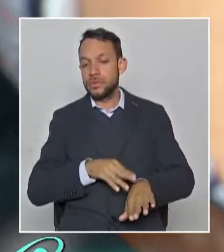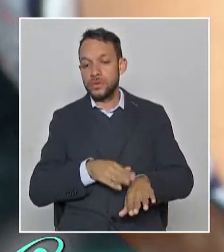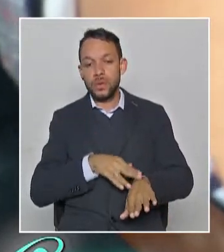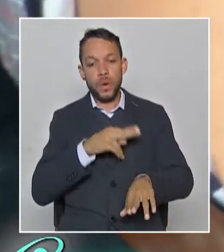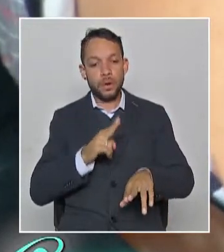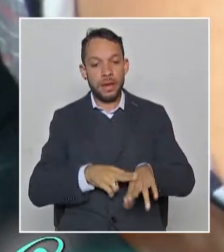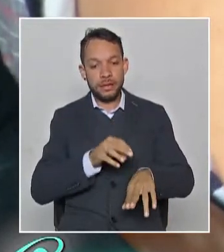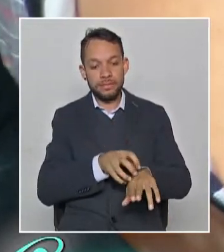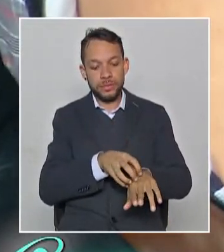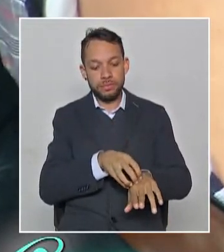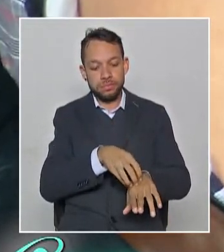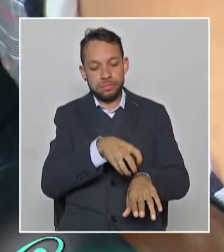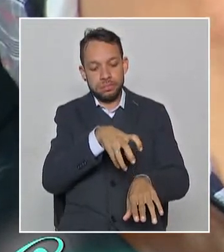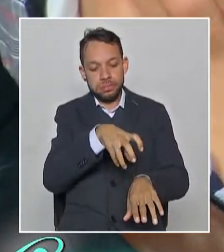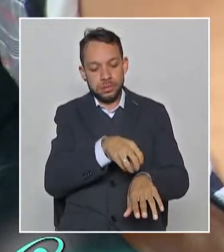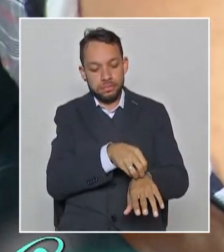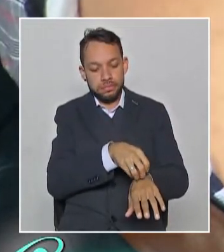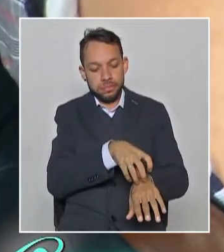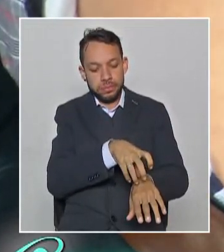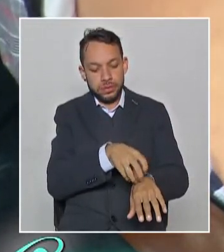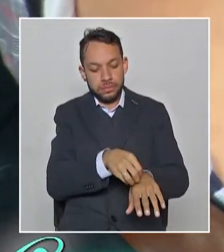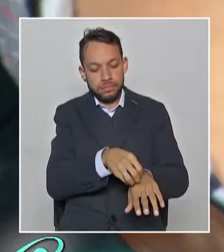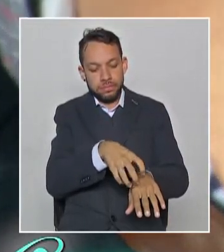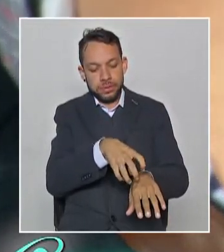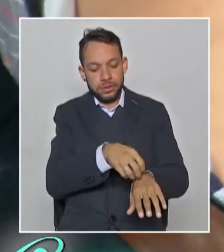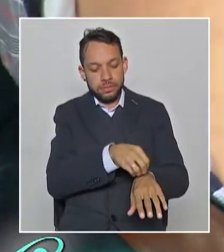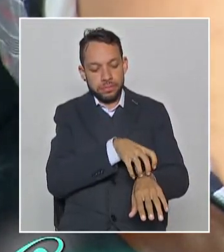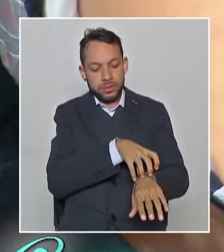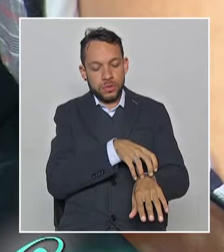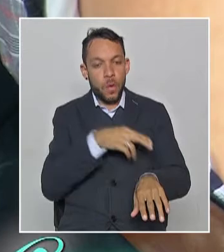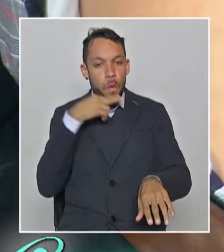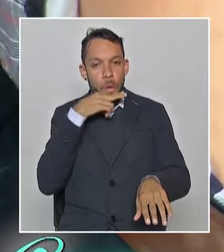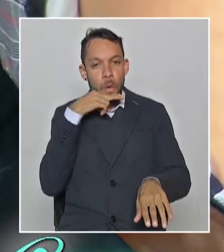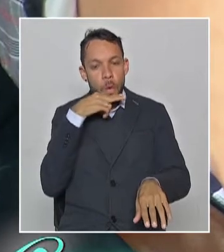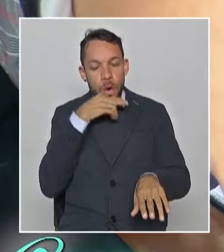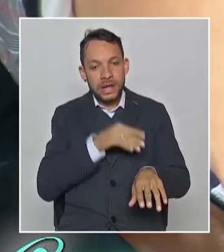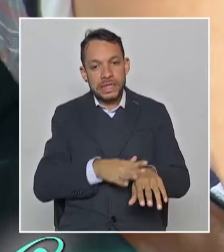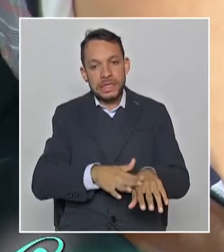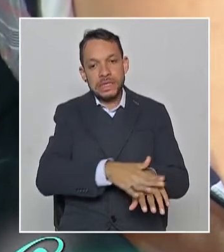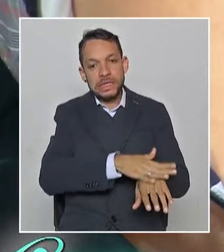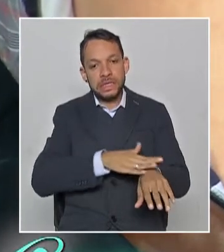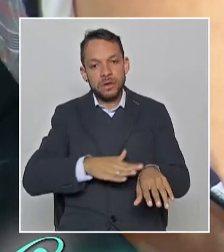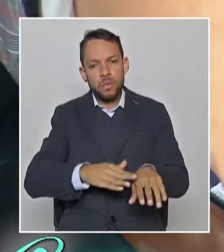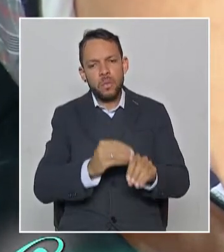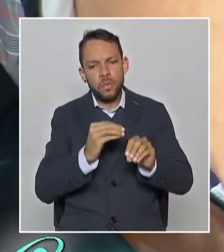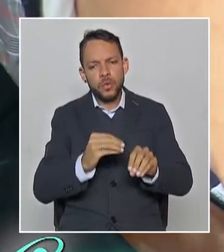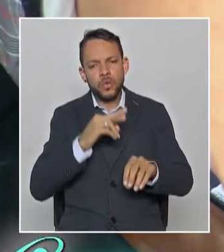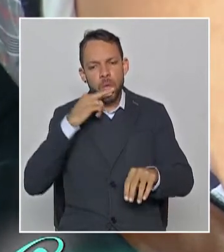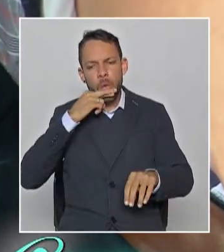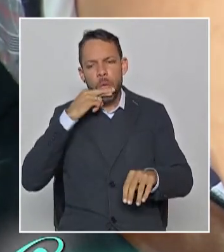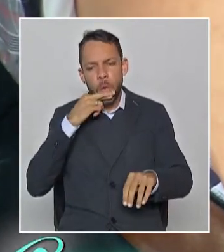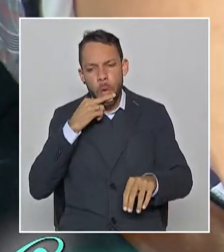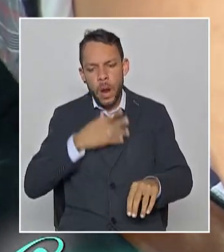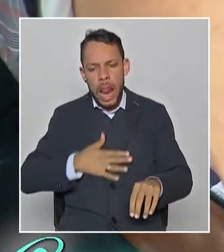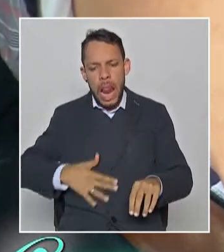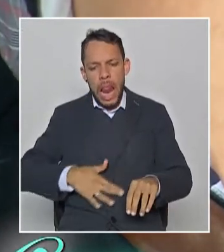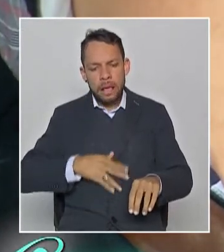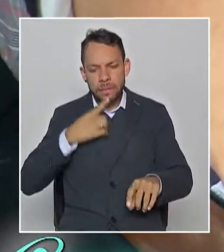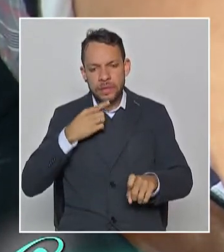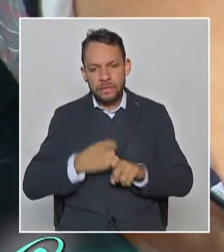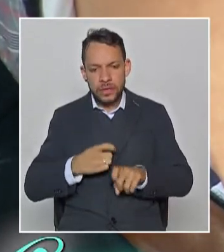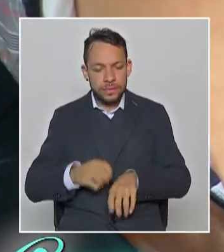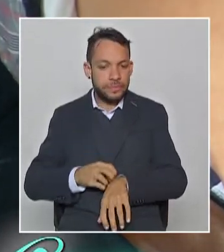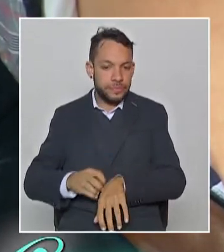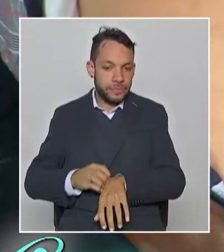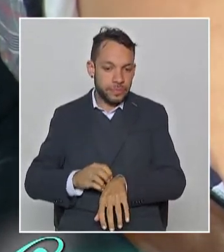normal, la roseta colorada también es normal, porque a veces la gente dice, pero se me puso así, ¿qué hago? Nada, no se